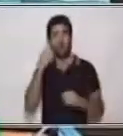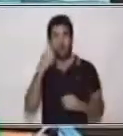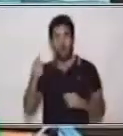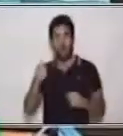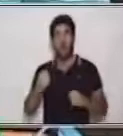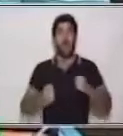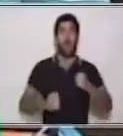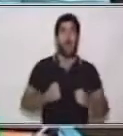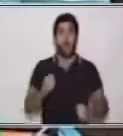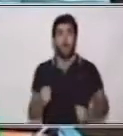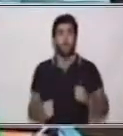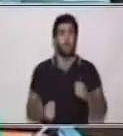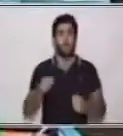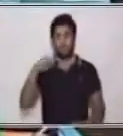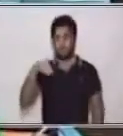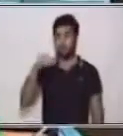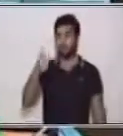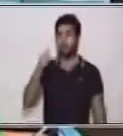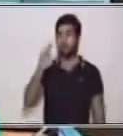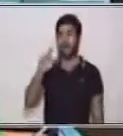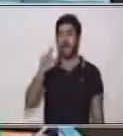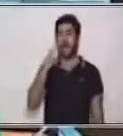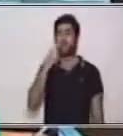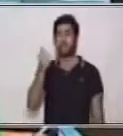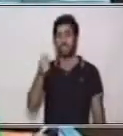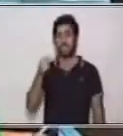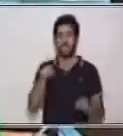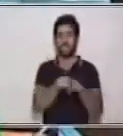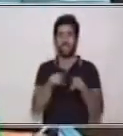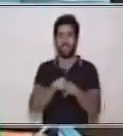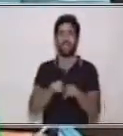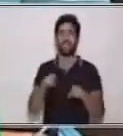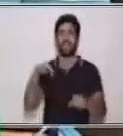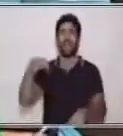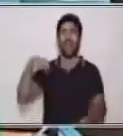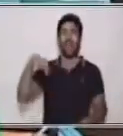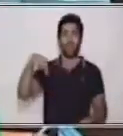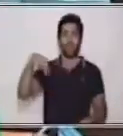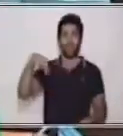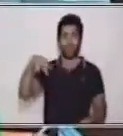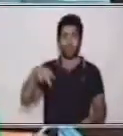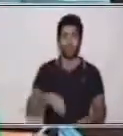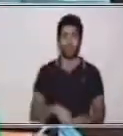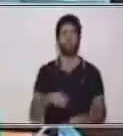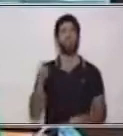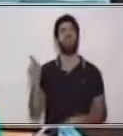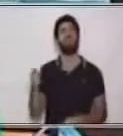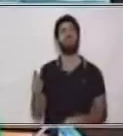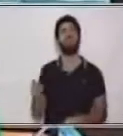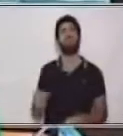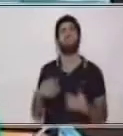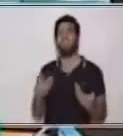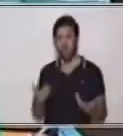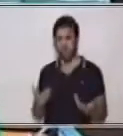Marcha, es una marcha, es un caminar más rápido, casi vuela. ¿Quién será?